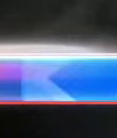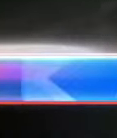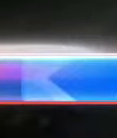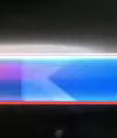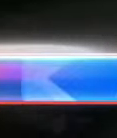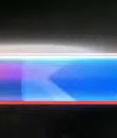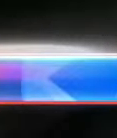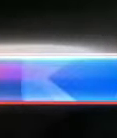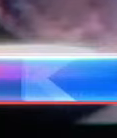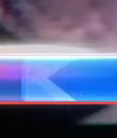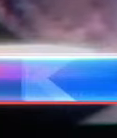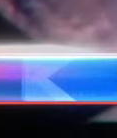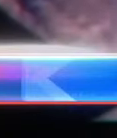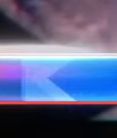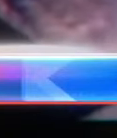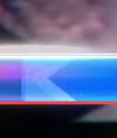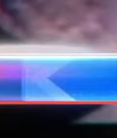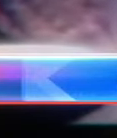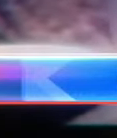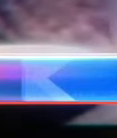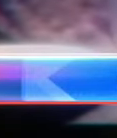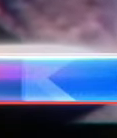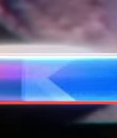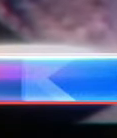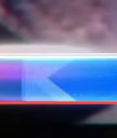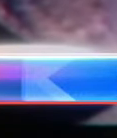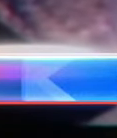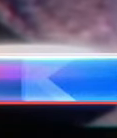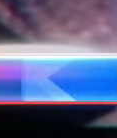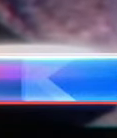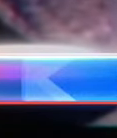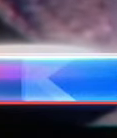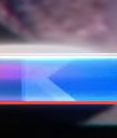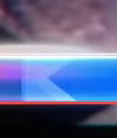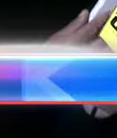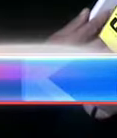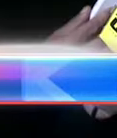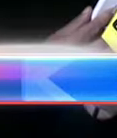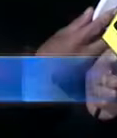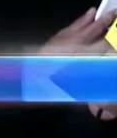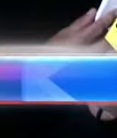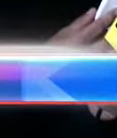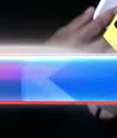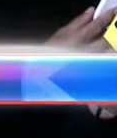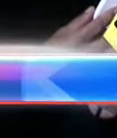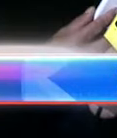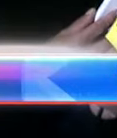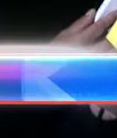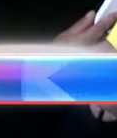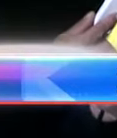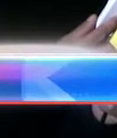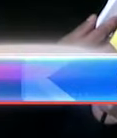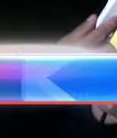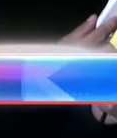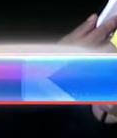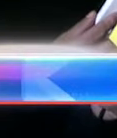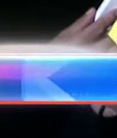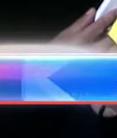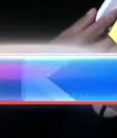supuesto femicida se disparó a la altura de la cabeza, terminando con su existencia. Es que ella se vino de Babahoy hace unos